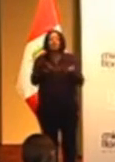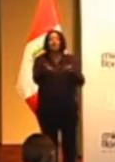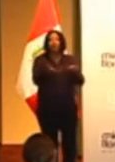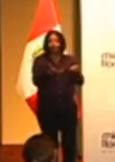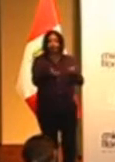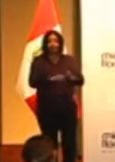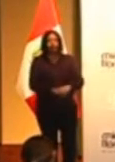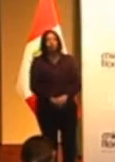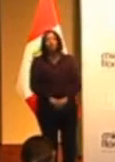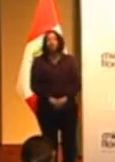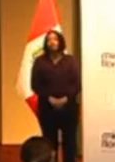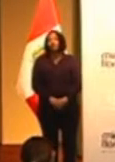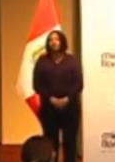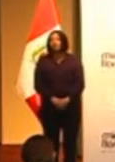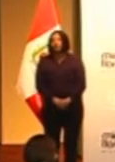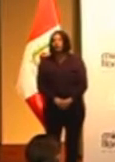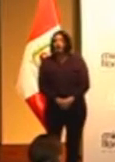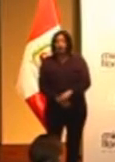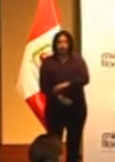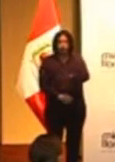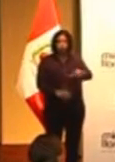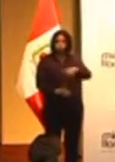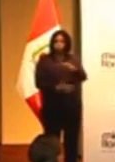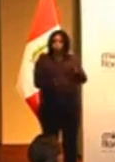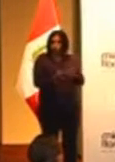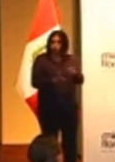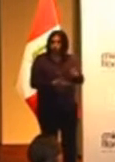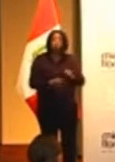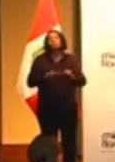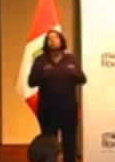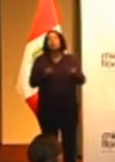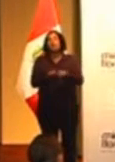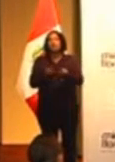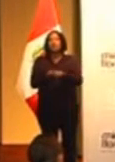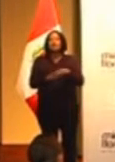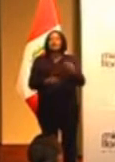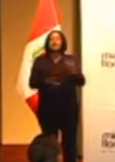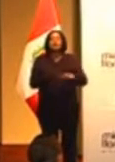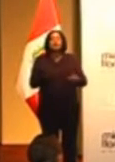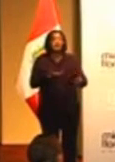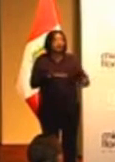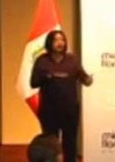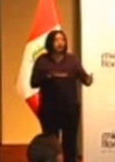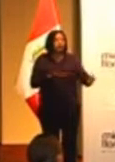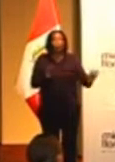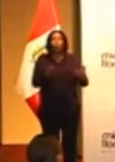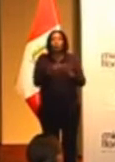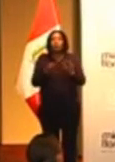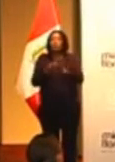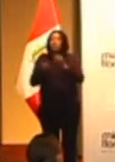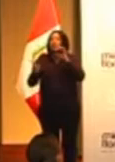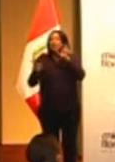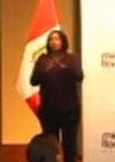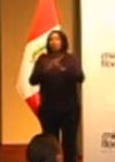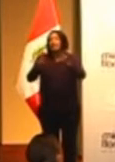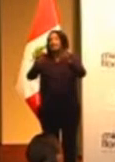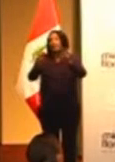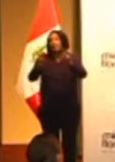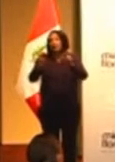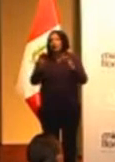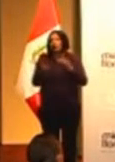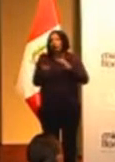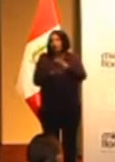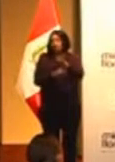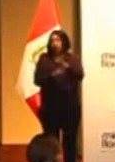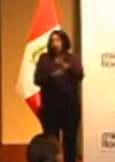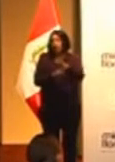recojo. Ahora, dentro de esto también tenemos que se han acopiado temas que son muy dañinos